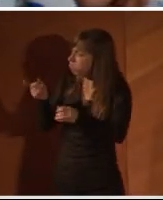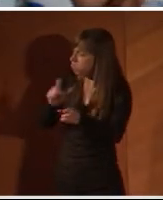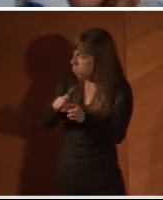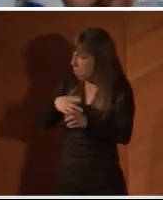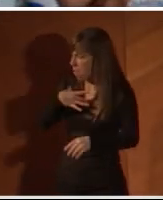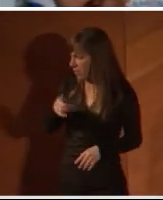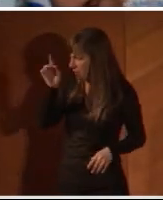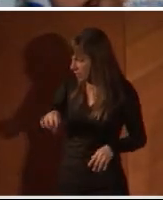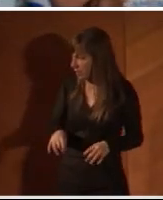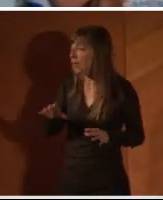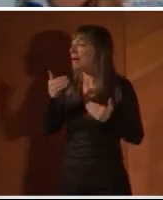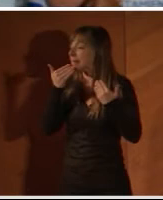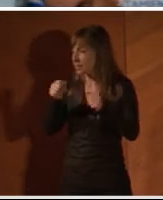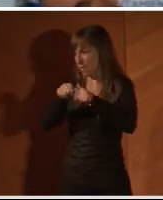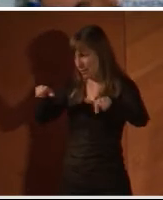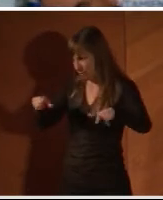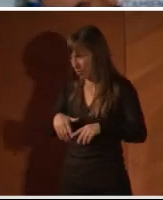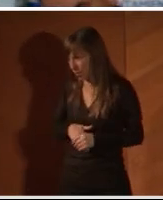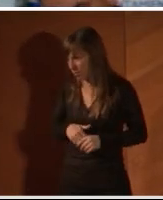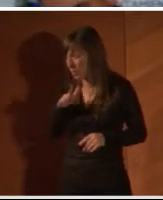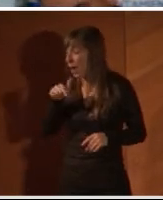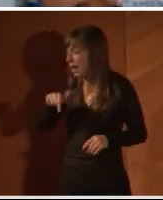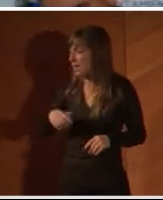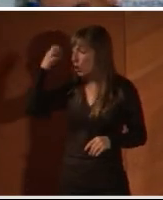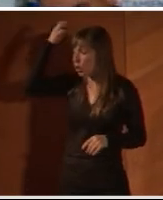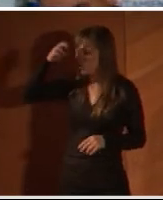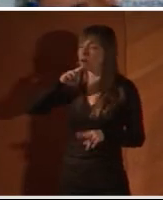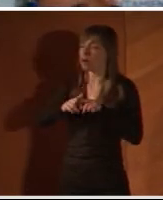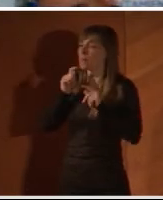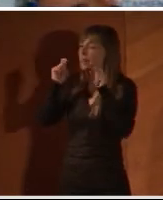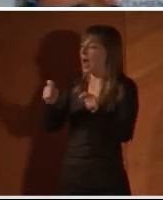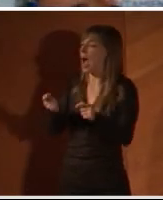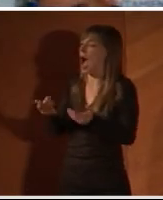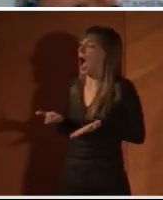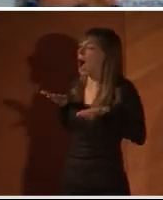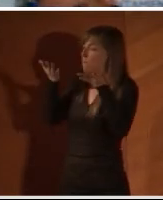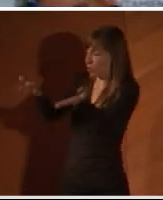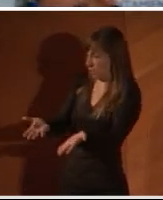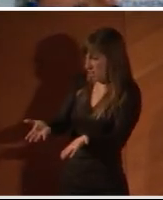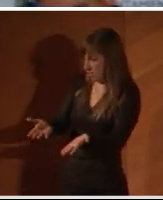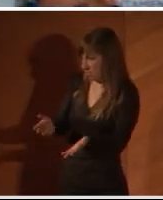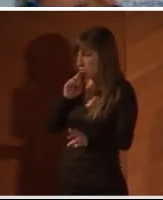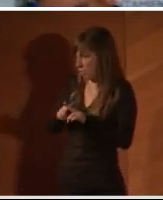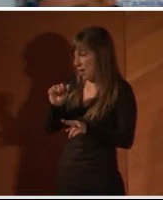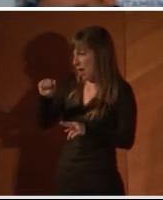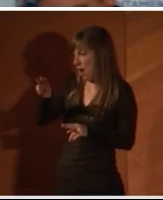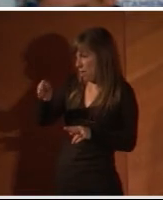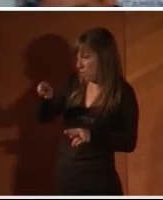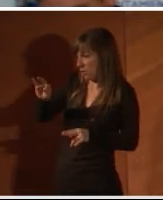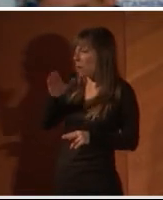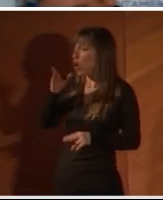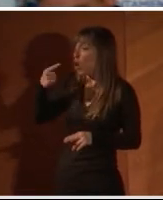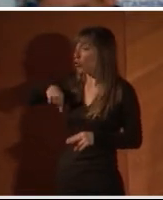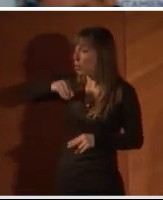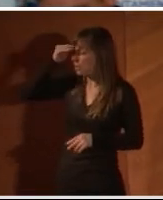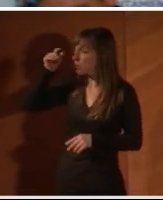cabo pues gracias a esta plataforma, que en A Coruña se llama Aporta Aberta, porque entendemos la participación pues como